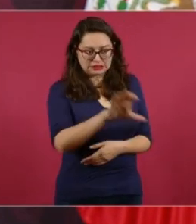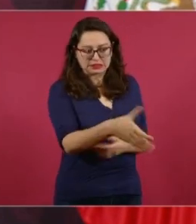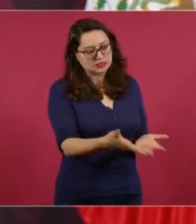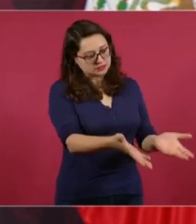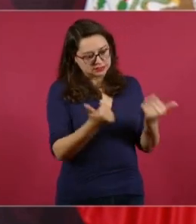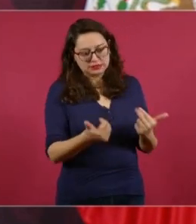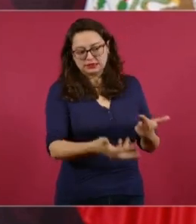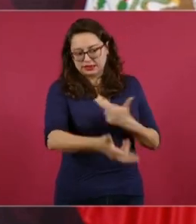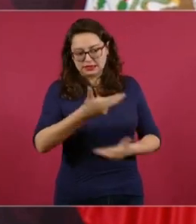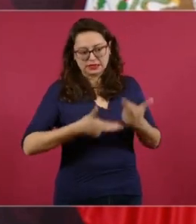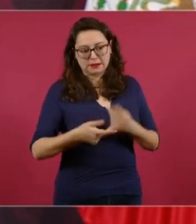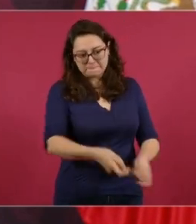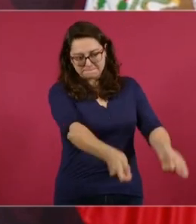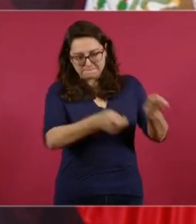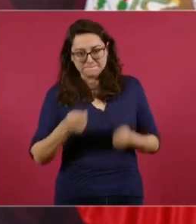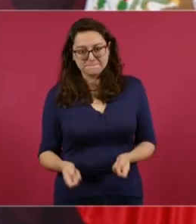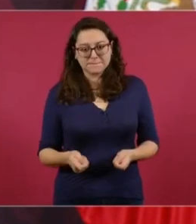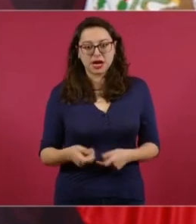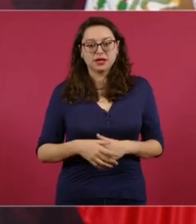privatizado,